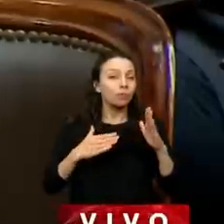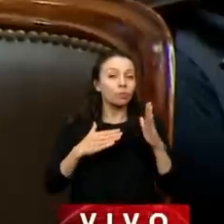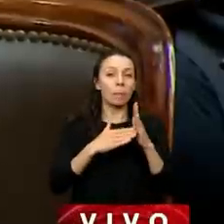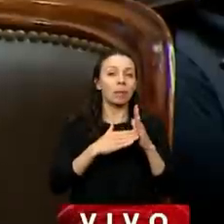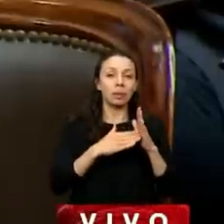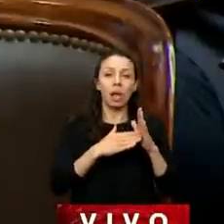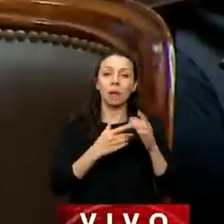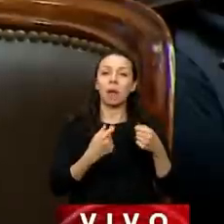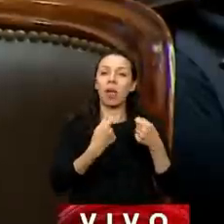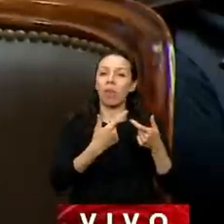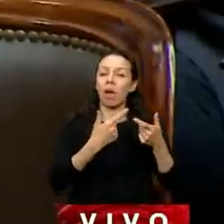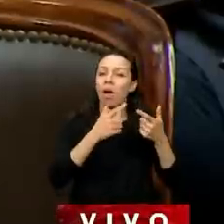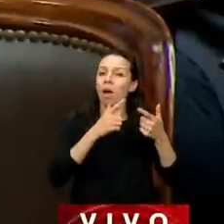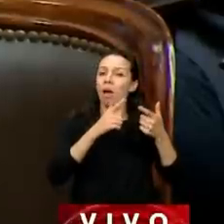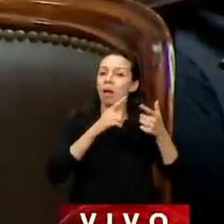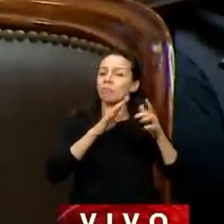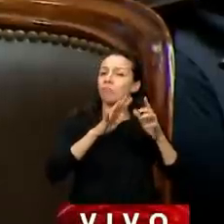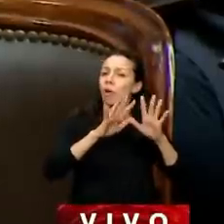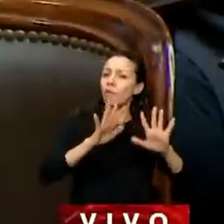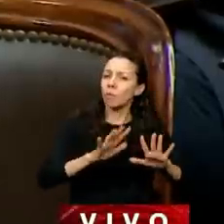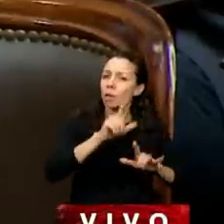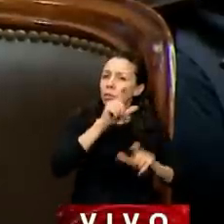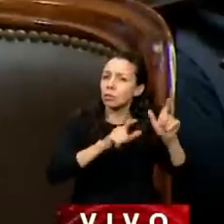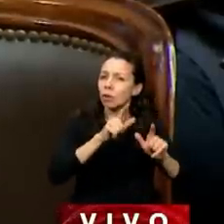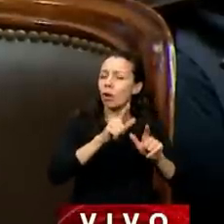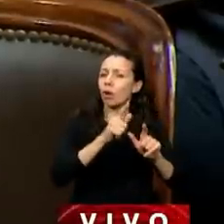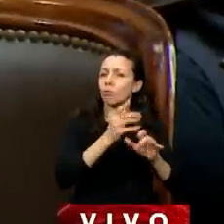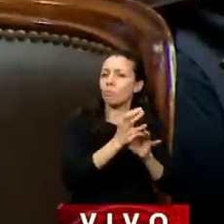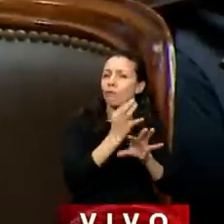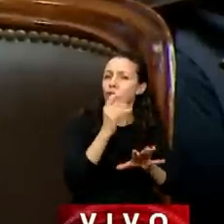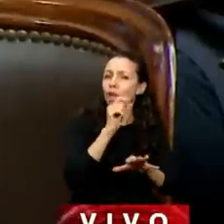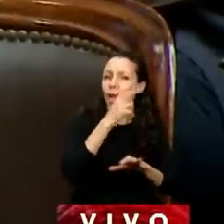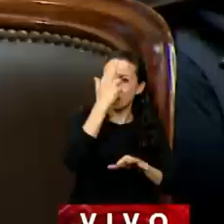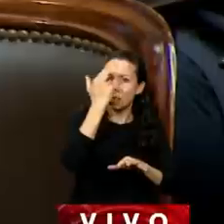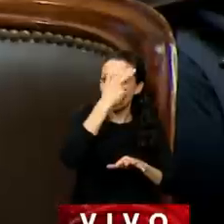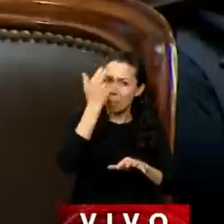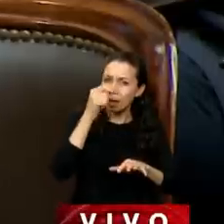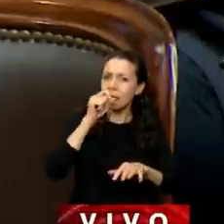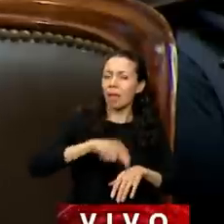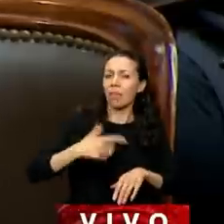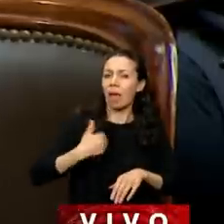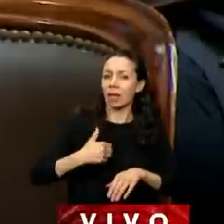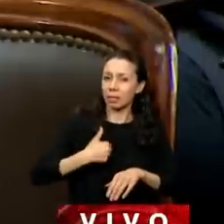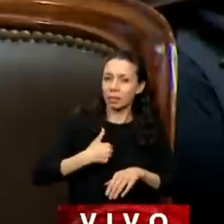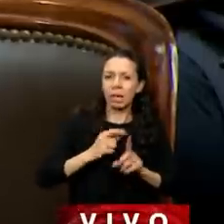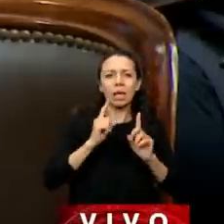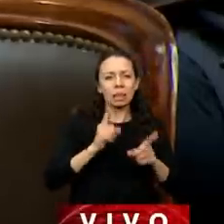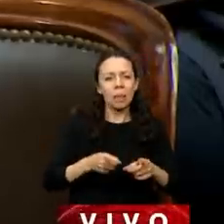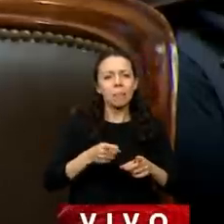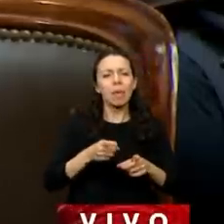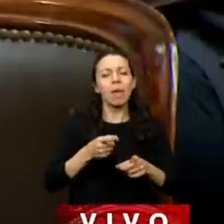la formación de muchísimos profesionales de la enfermería en nuestro país y, sobre todo, para